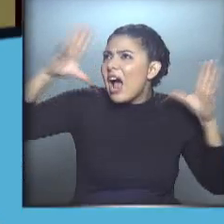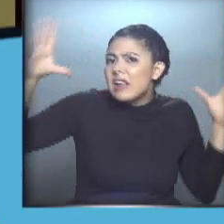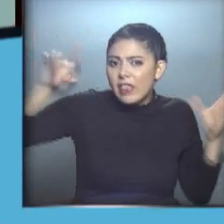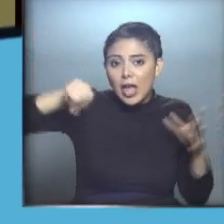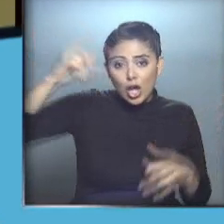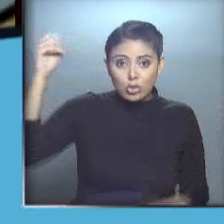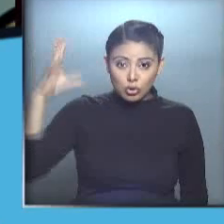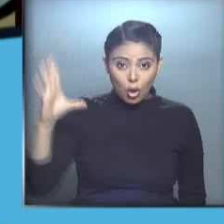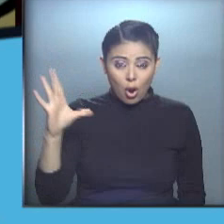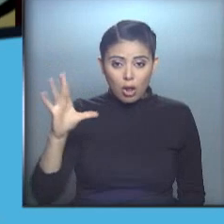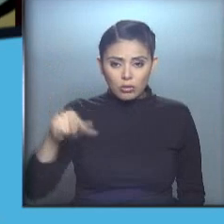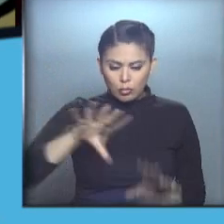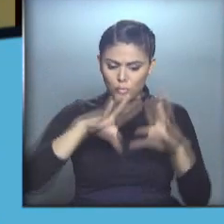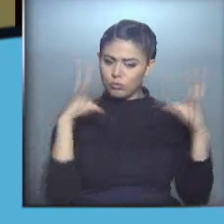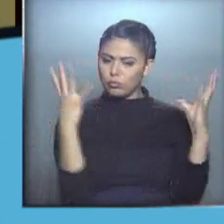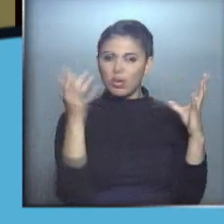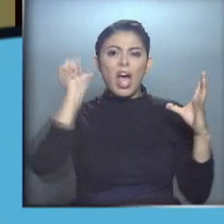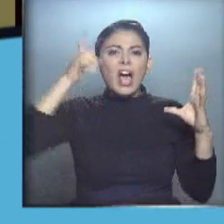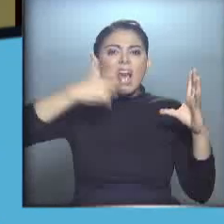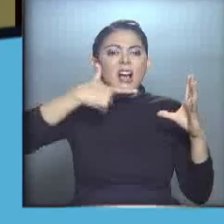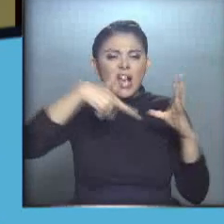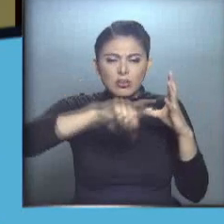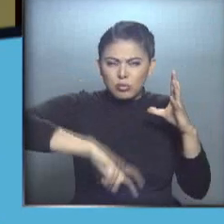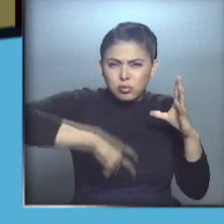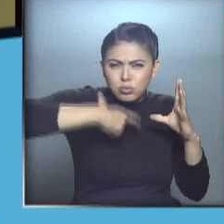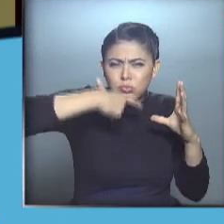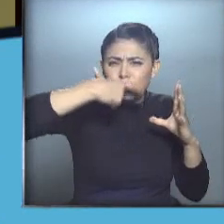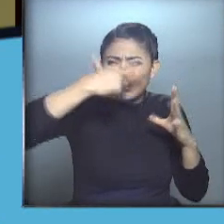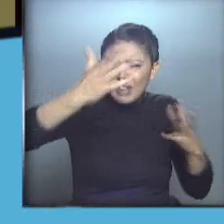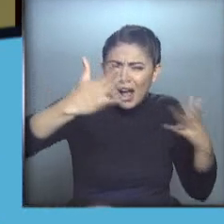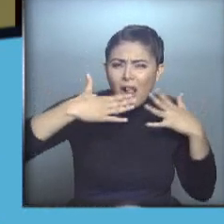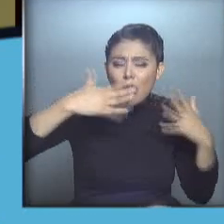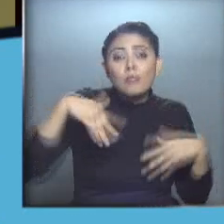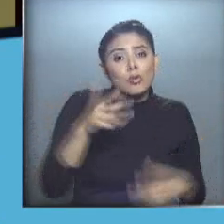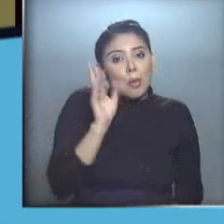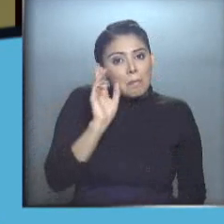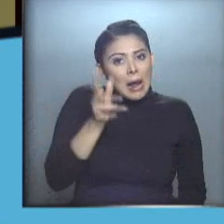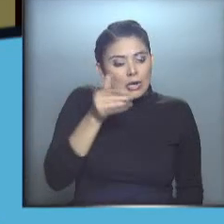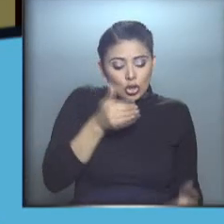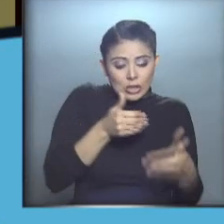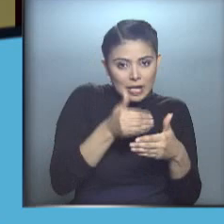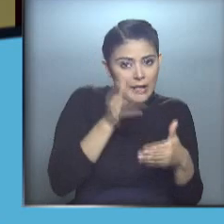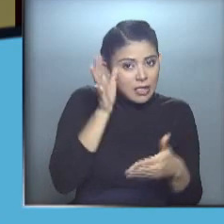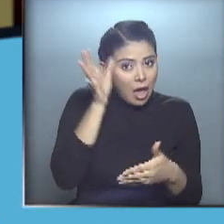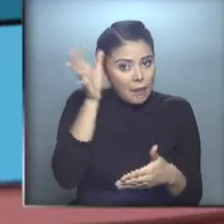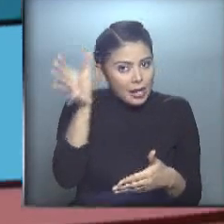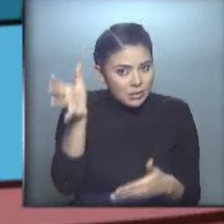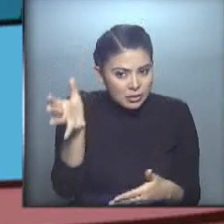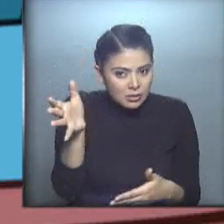Sol. Son esferas de gas a mucha presión y temperatura. Por eso es muy peligroso acercarse a ellas porque...